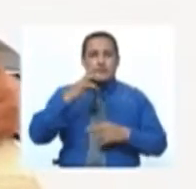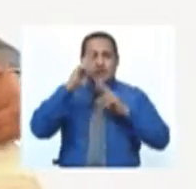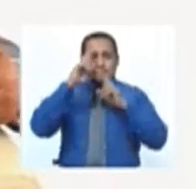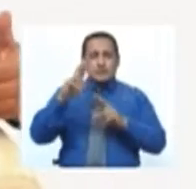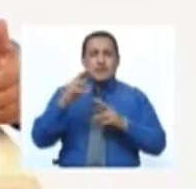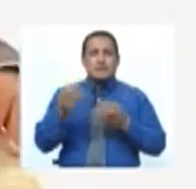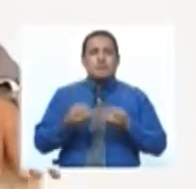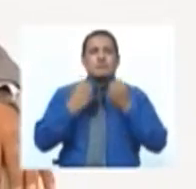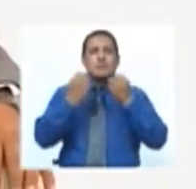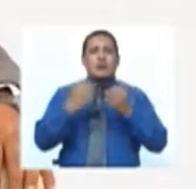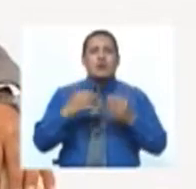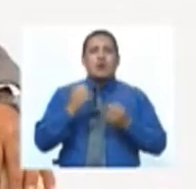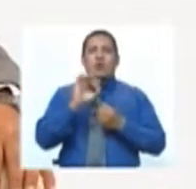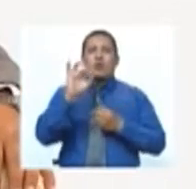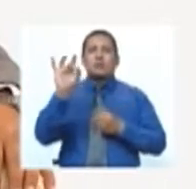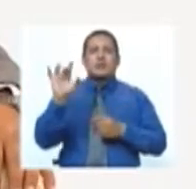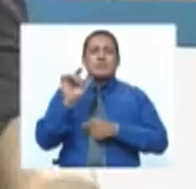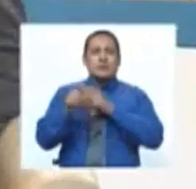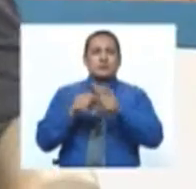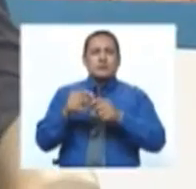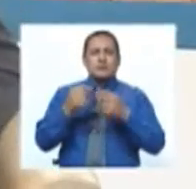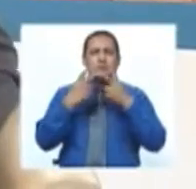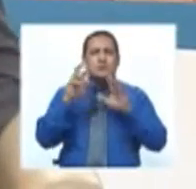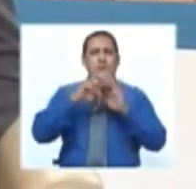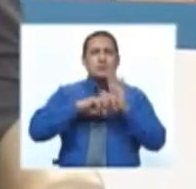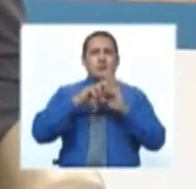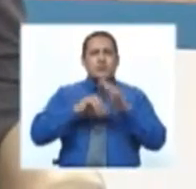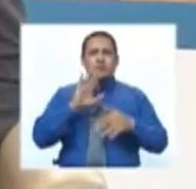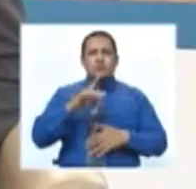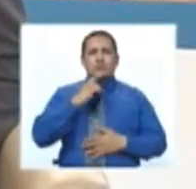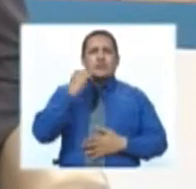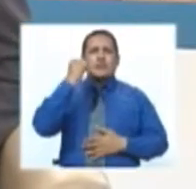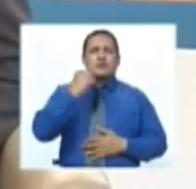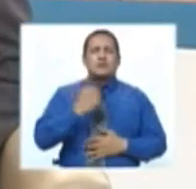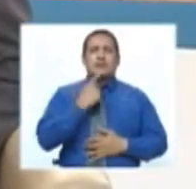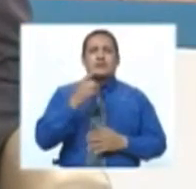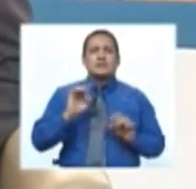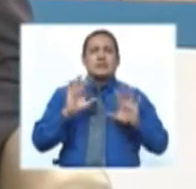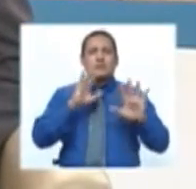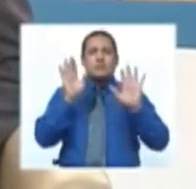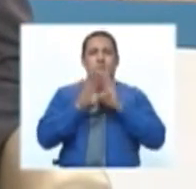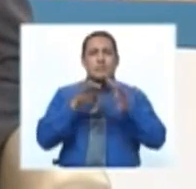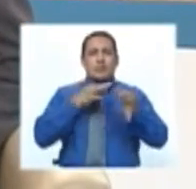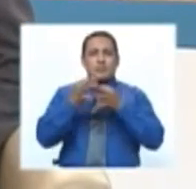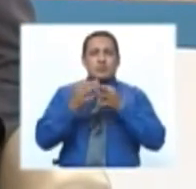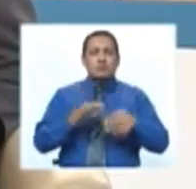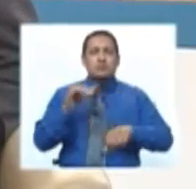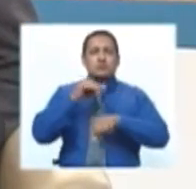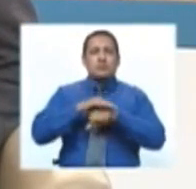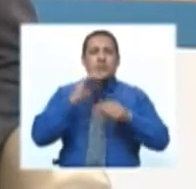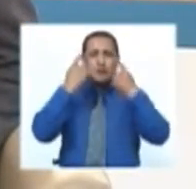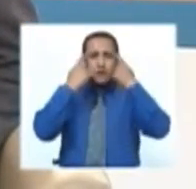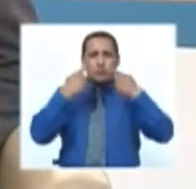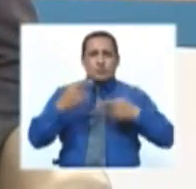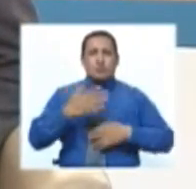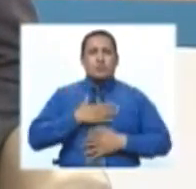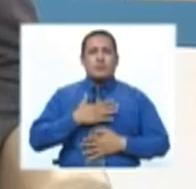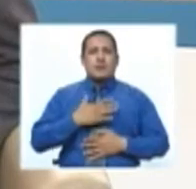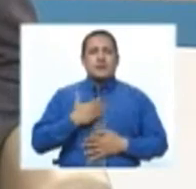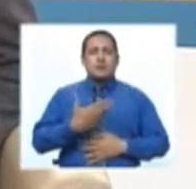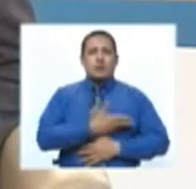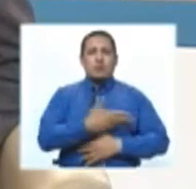respetar para con terceros. Y estamos en el programa que se llama Tus Derechos. Es probable que podamos decir que respecto a la propiedad